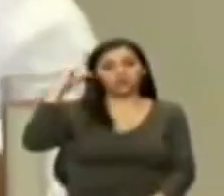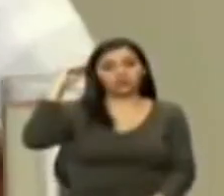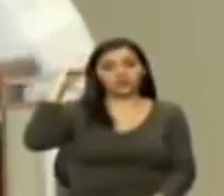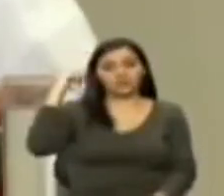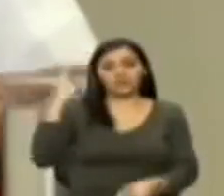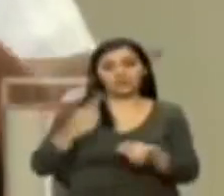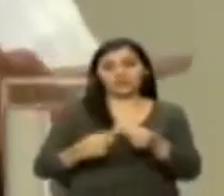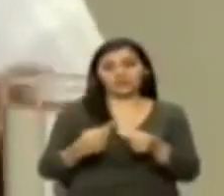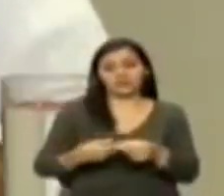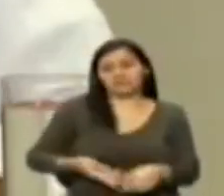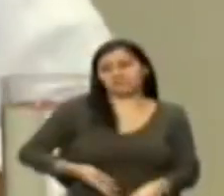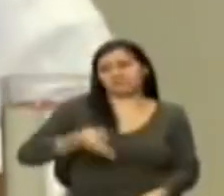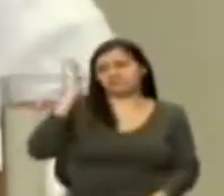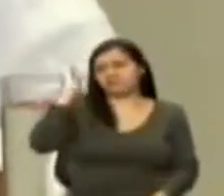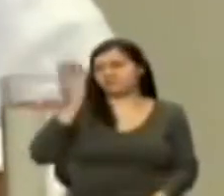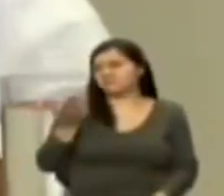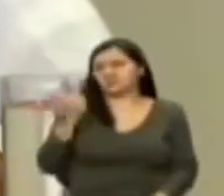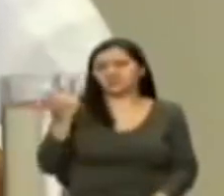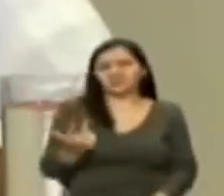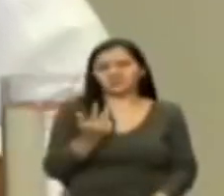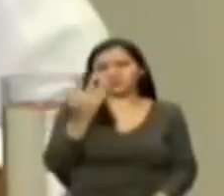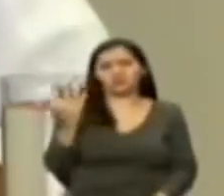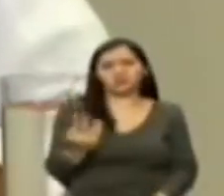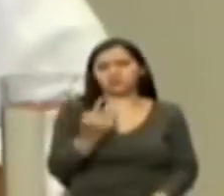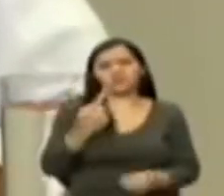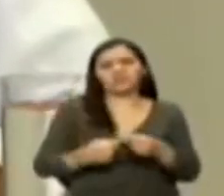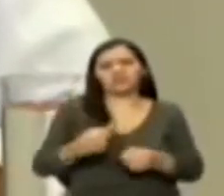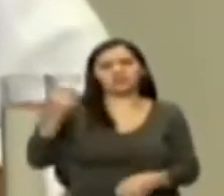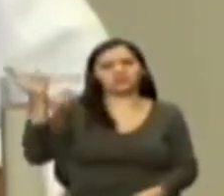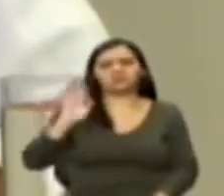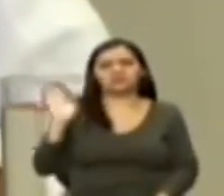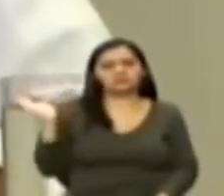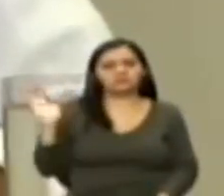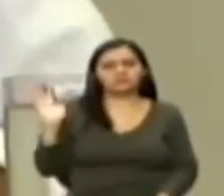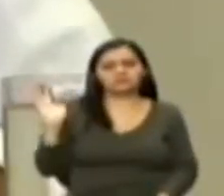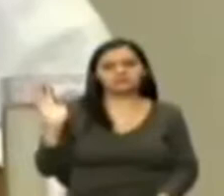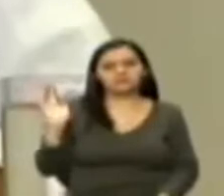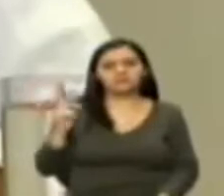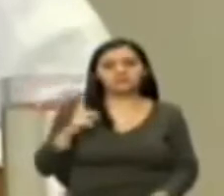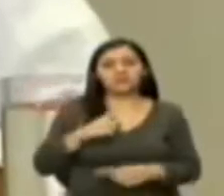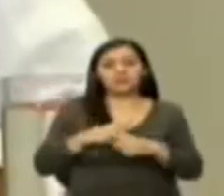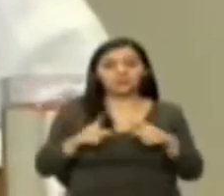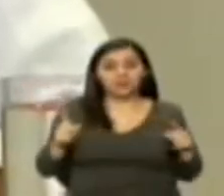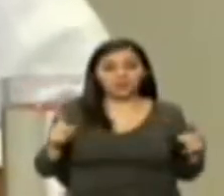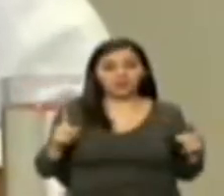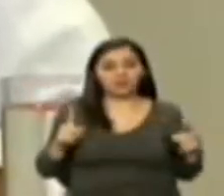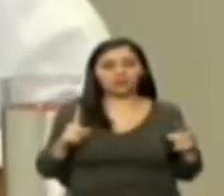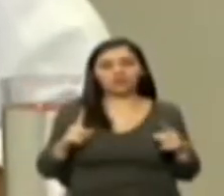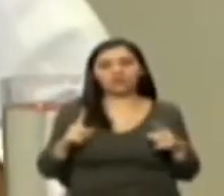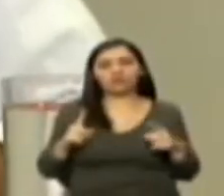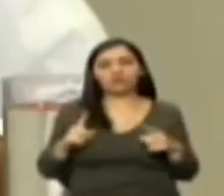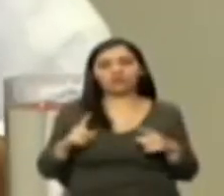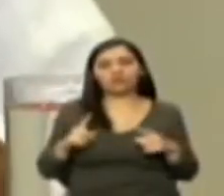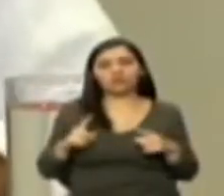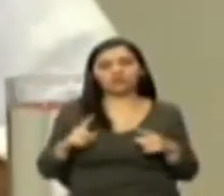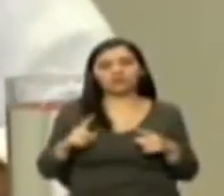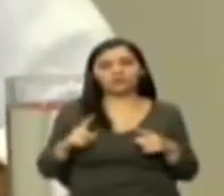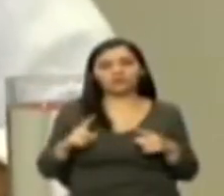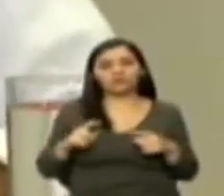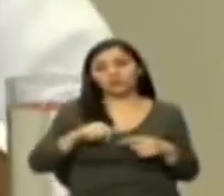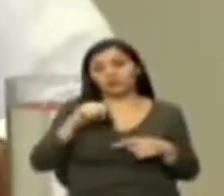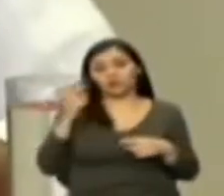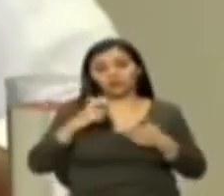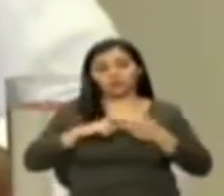a Quito, en 3 horas y media, 4 horas está en Quito, ¿ok? Y si se va, y el segundo